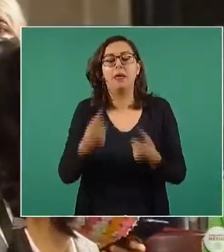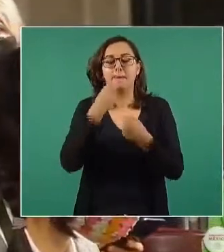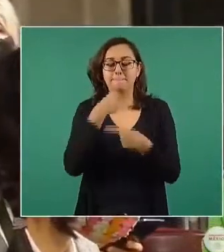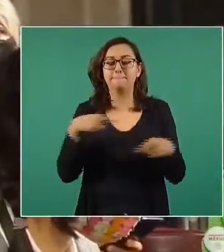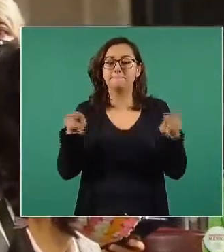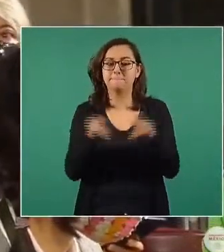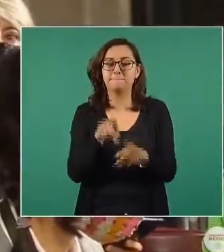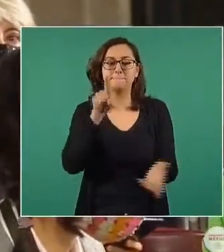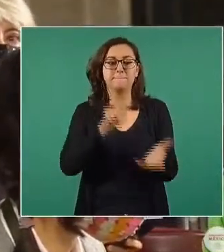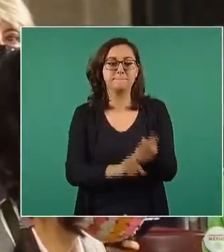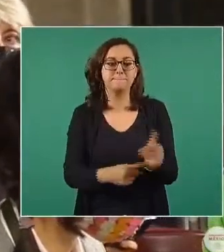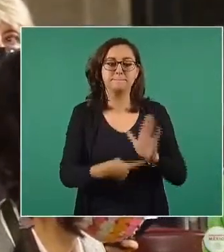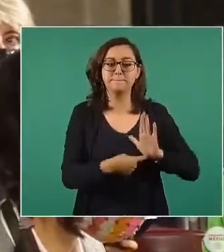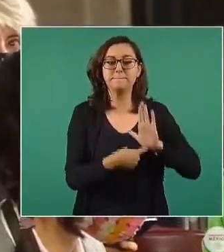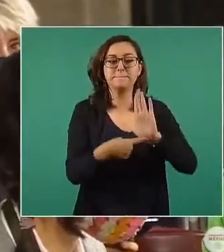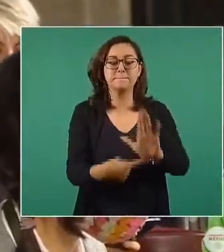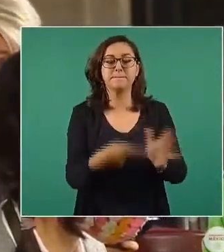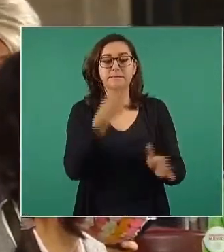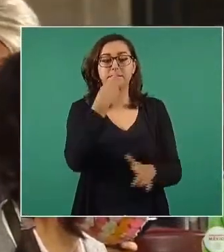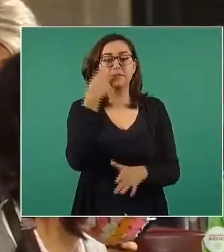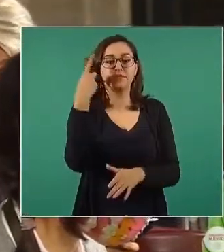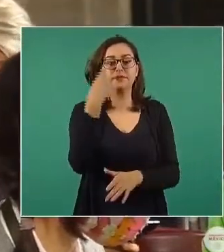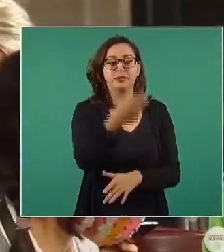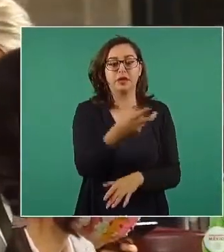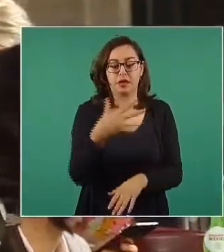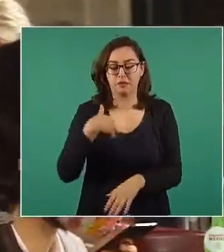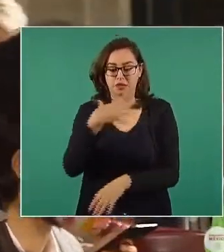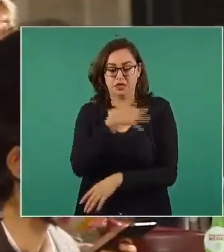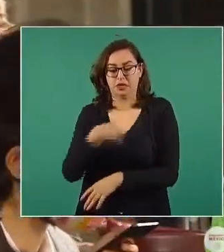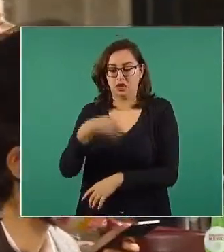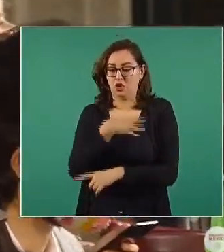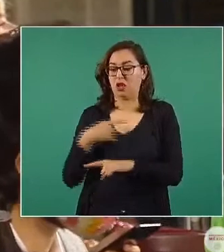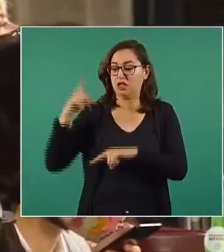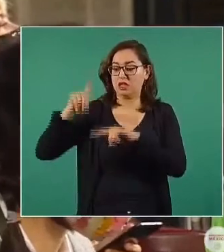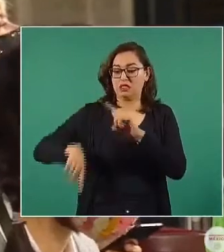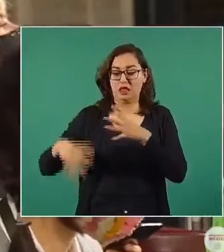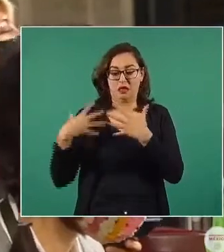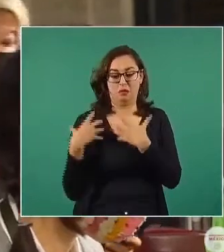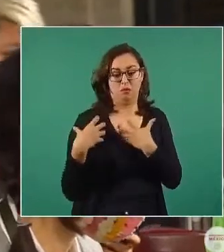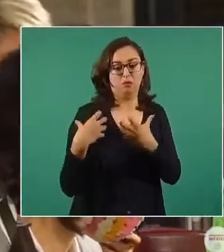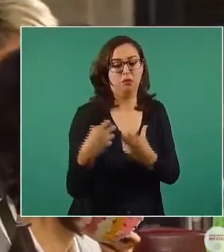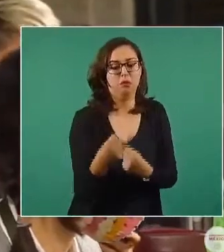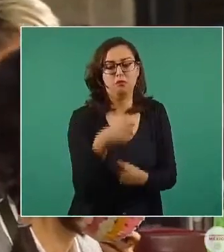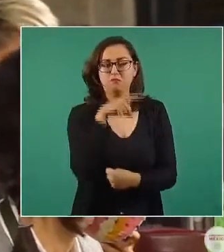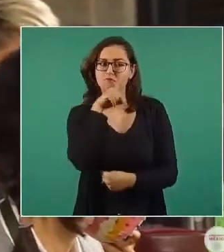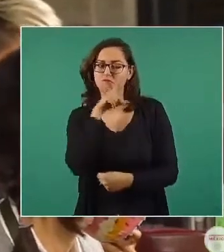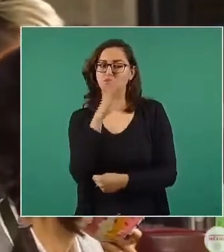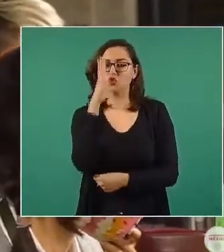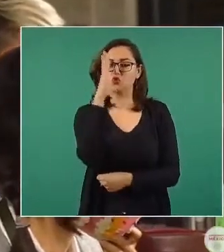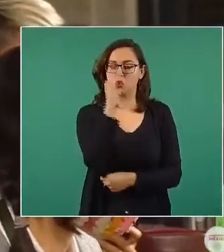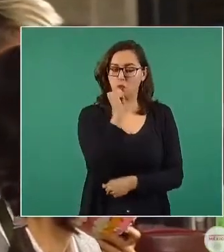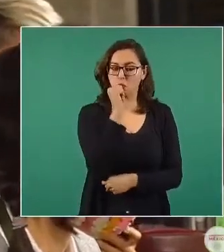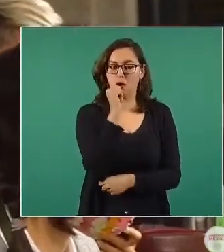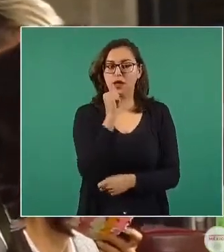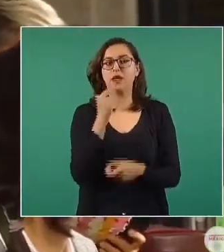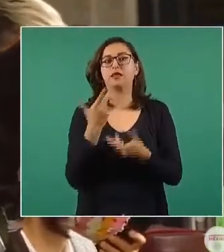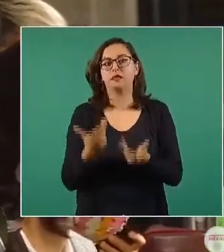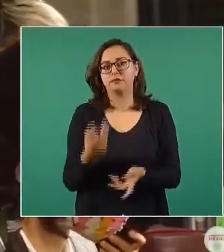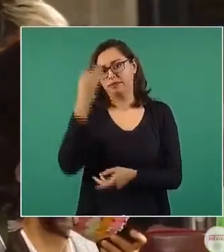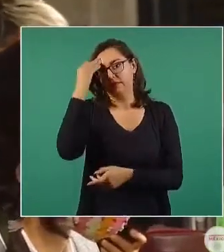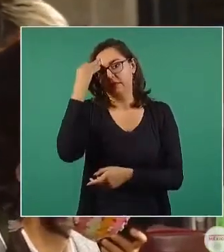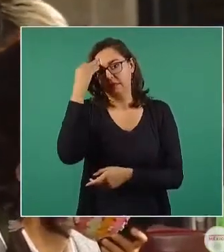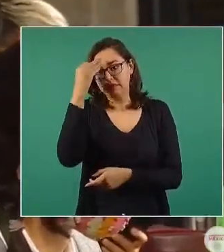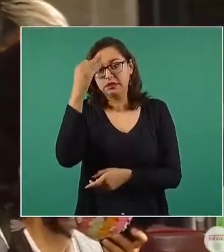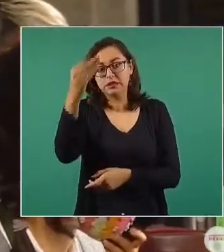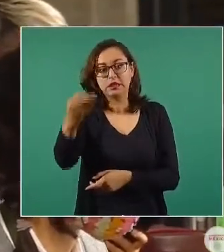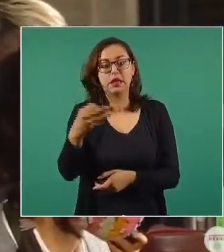resulta claro que al no poder quitar la guardia y custodia de mis hijos, porque tendría que iniciarse un juicio incidental, lo cual implicaría tiempo y